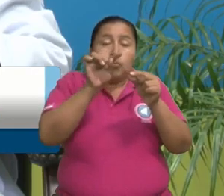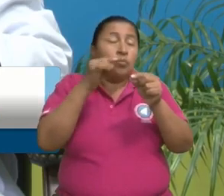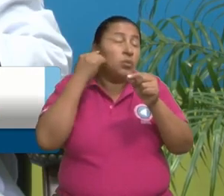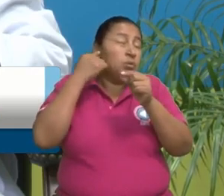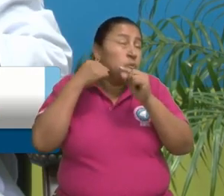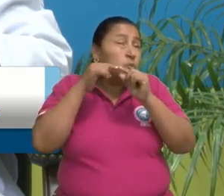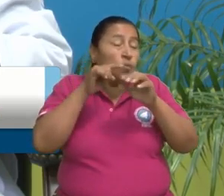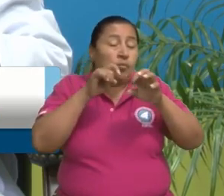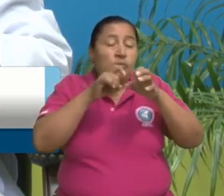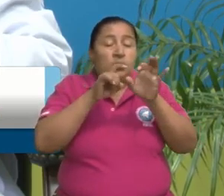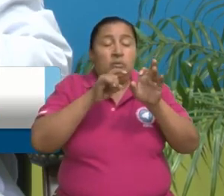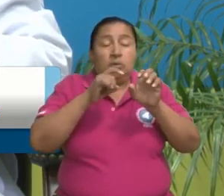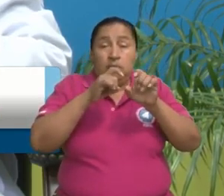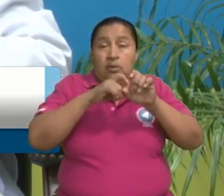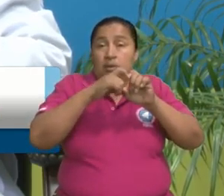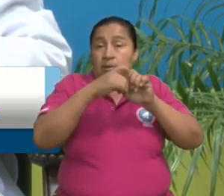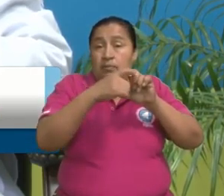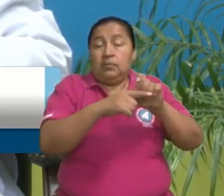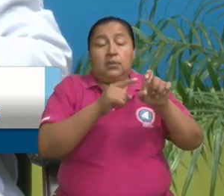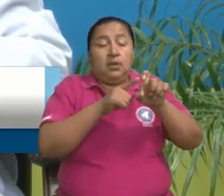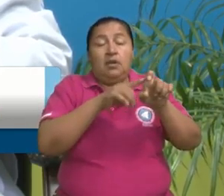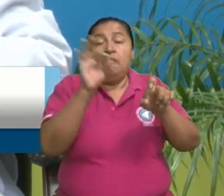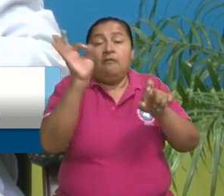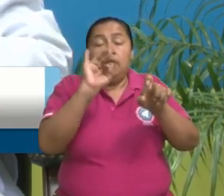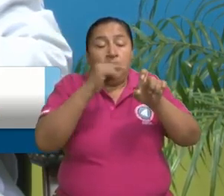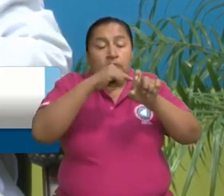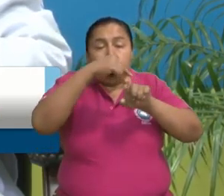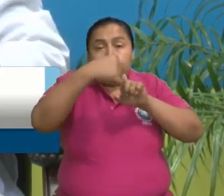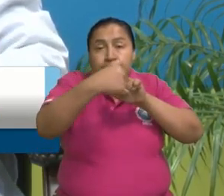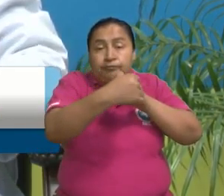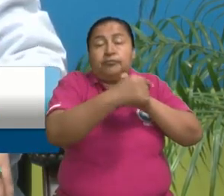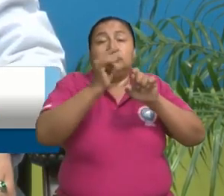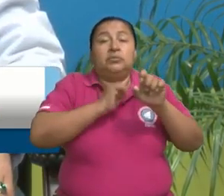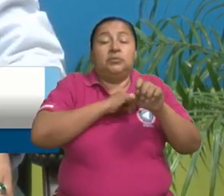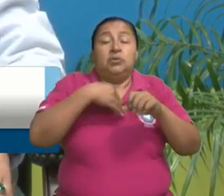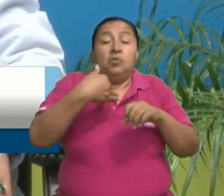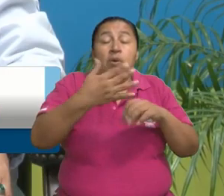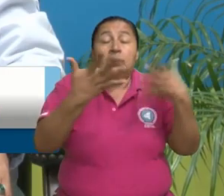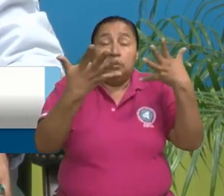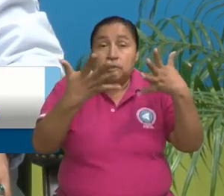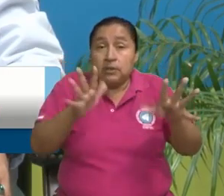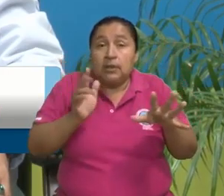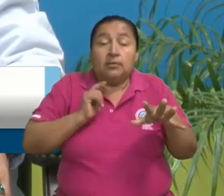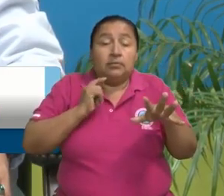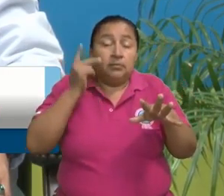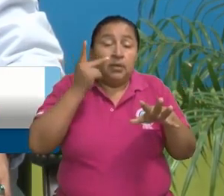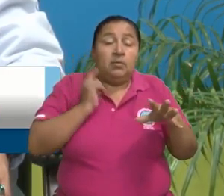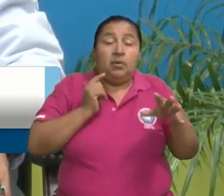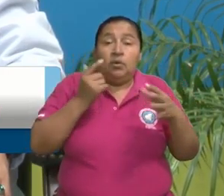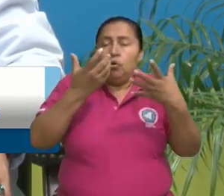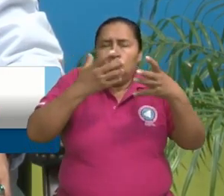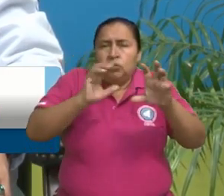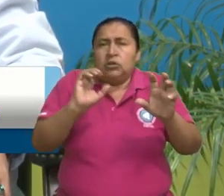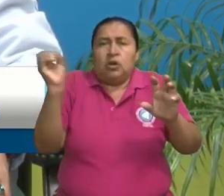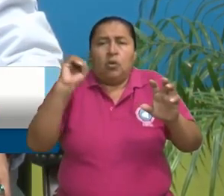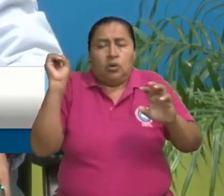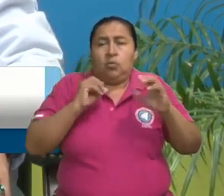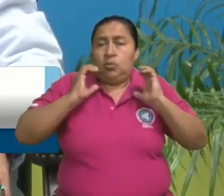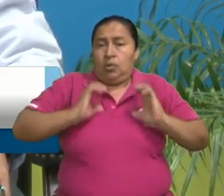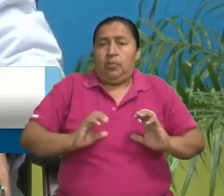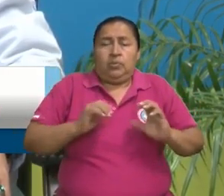éste tiene esa forma y entonces cuando el este el objeto o el cuerpo extraño